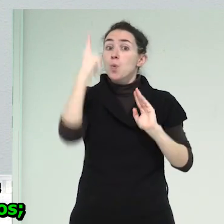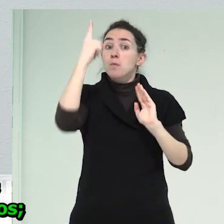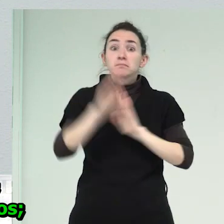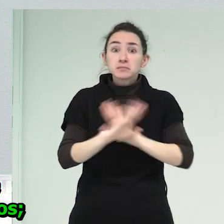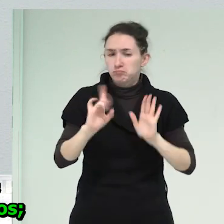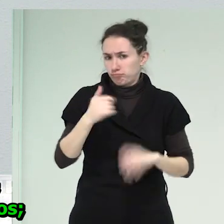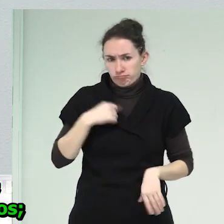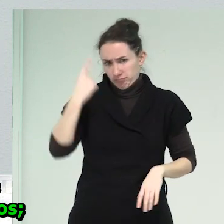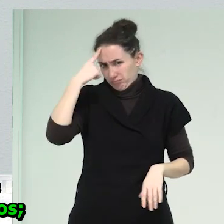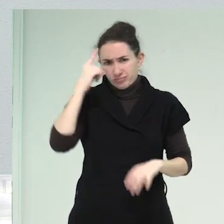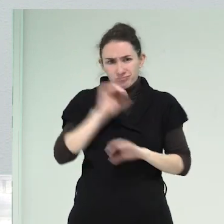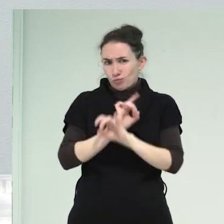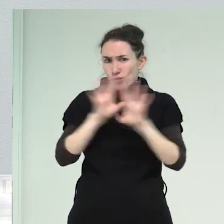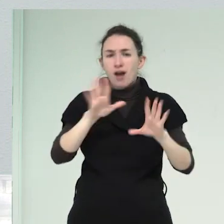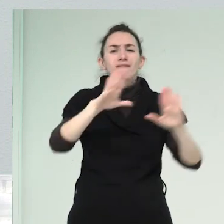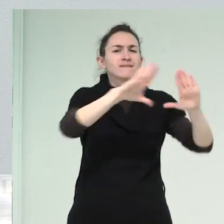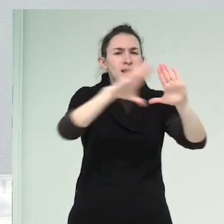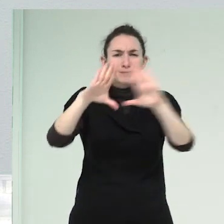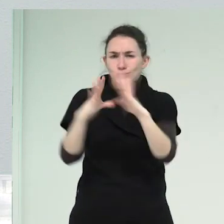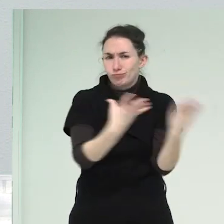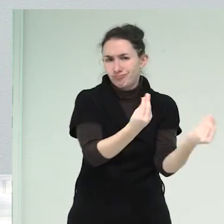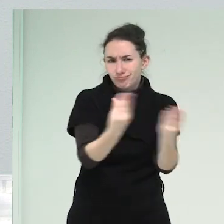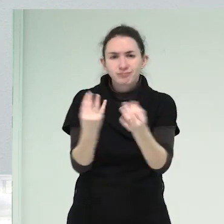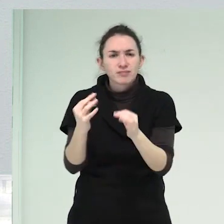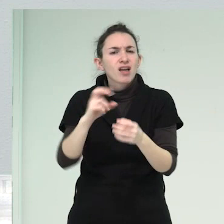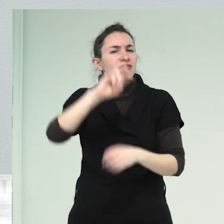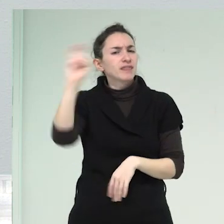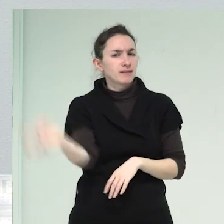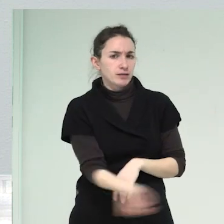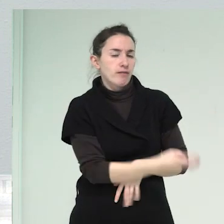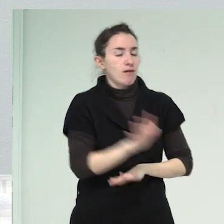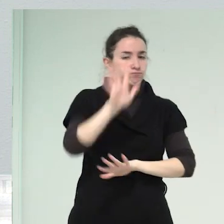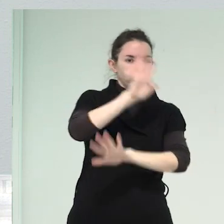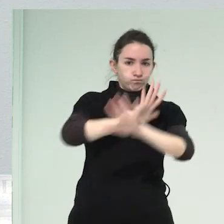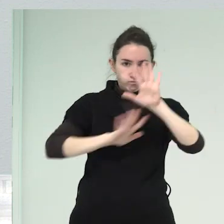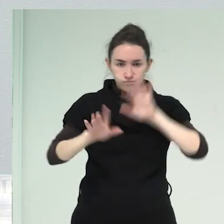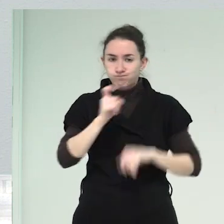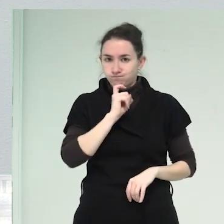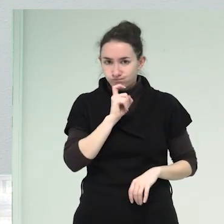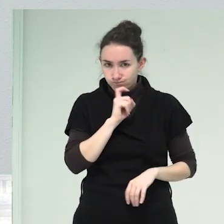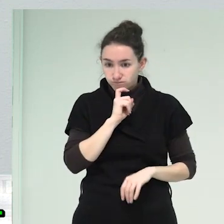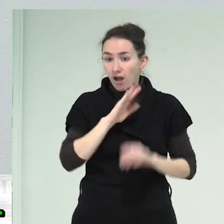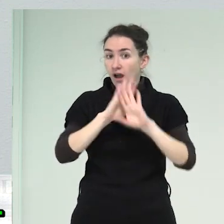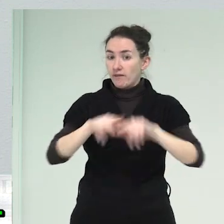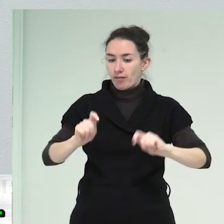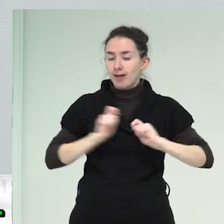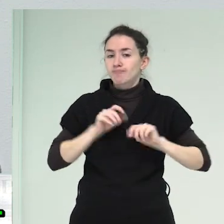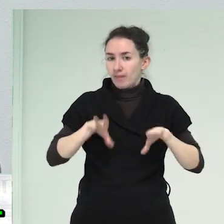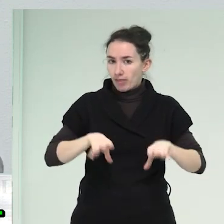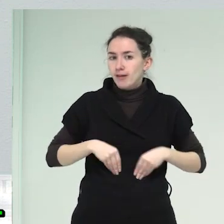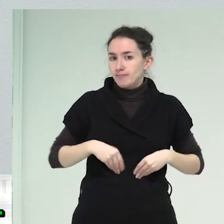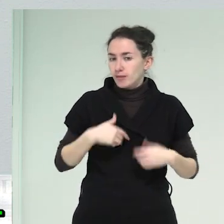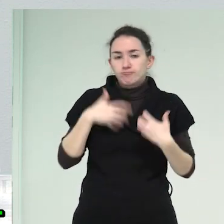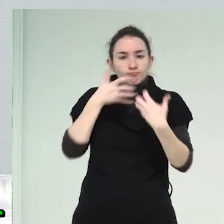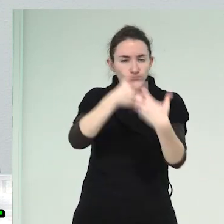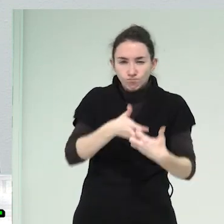que hay muchos feminismos, que es una diversidad compleja que nos lleva a asumir y a luchar y